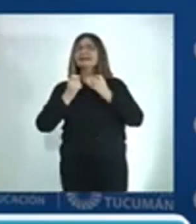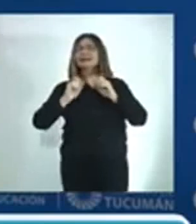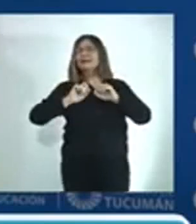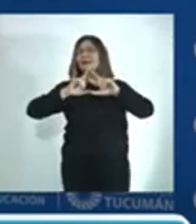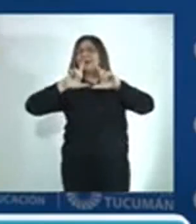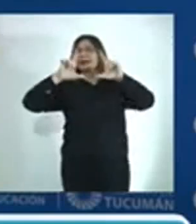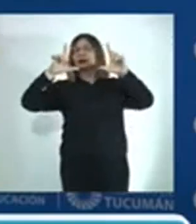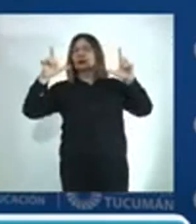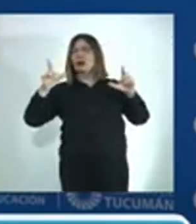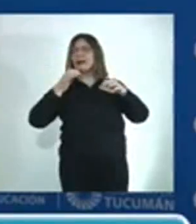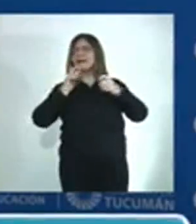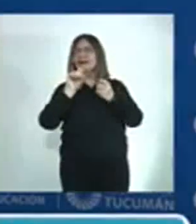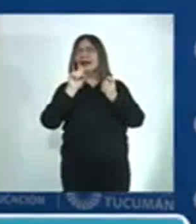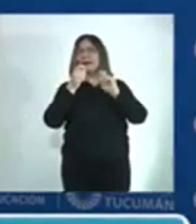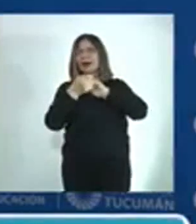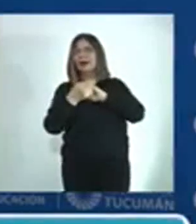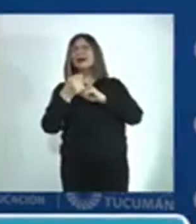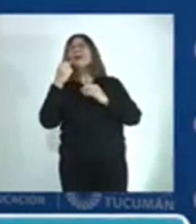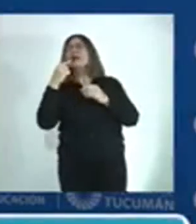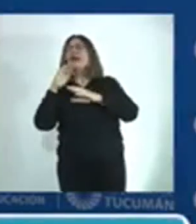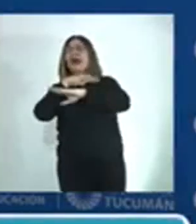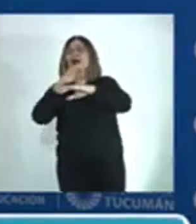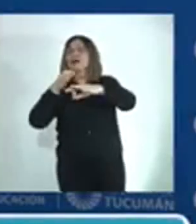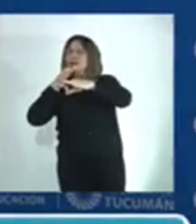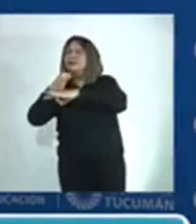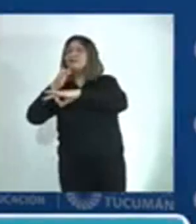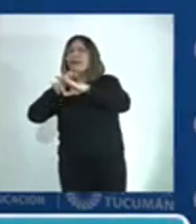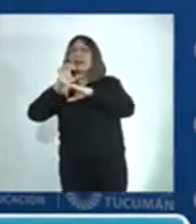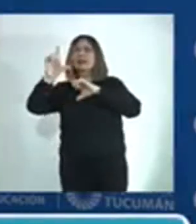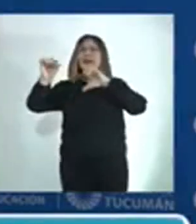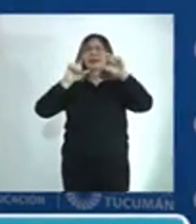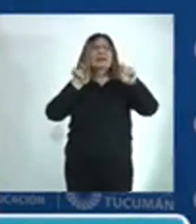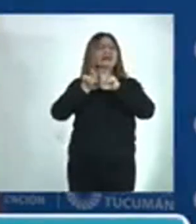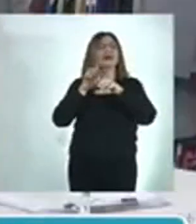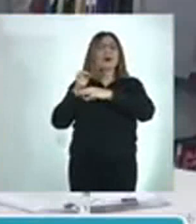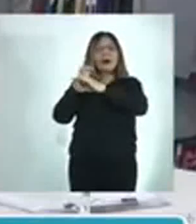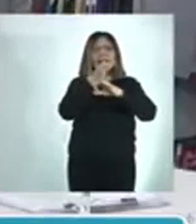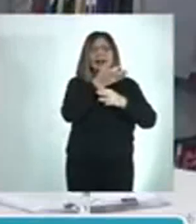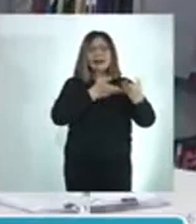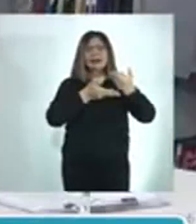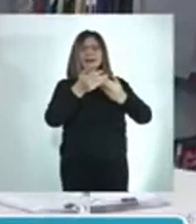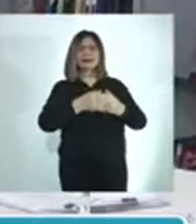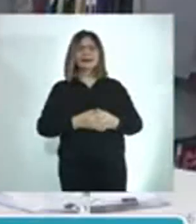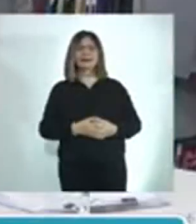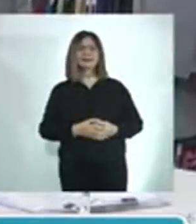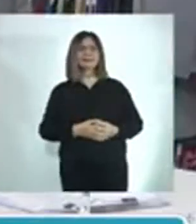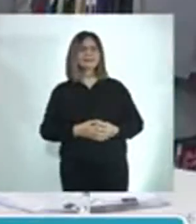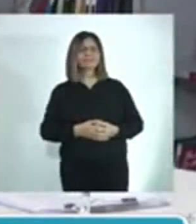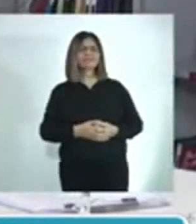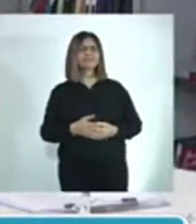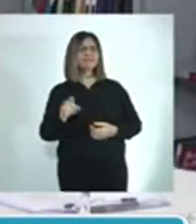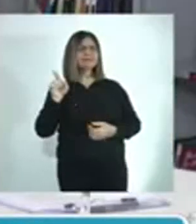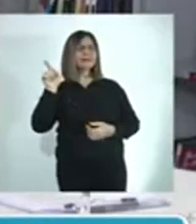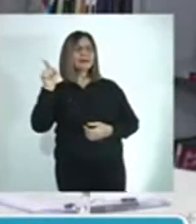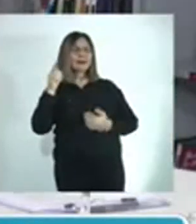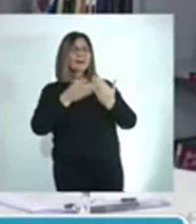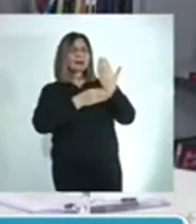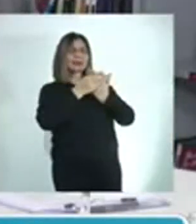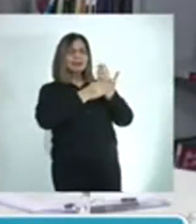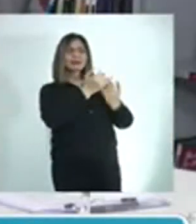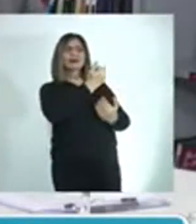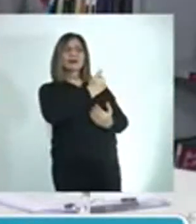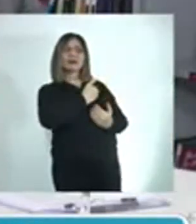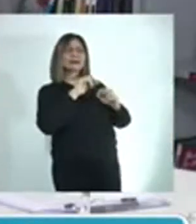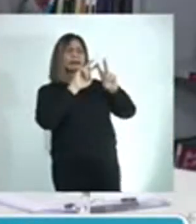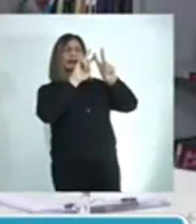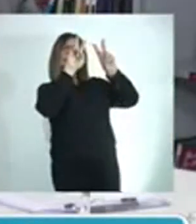Enseñar mejor para tener una sociedad más justa, más educada y con más desarrollo. Decir, el ministro acaba de mencionar la conectividad, gobernador. Usted hace poco